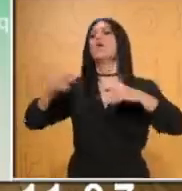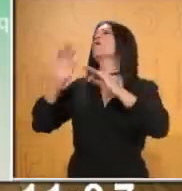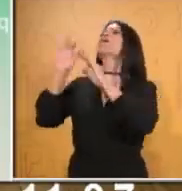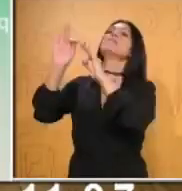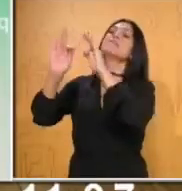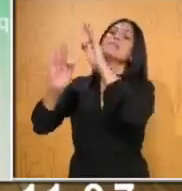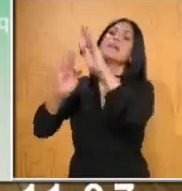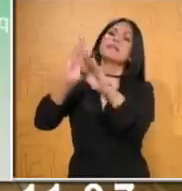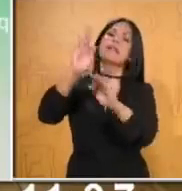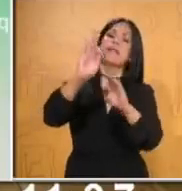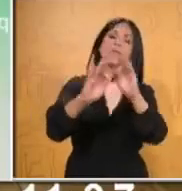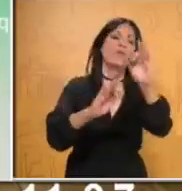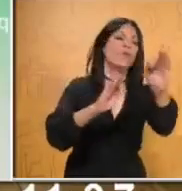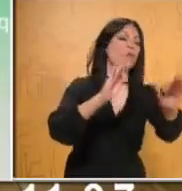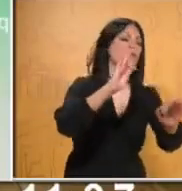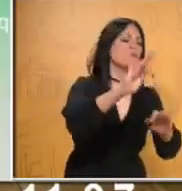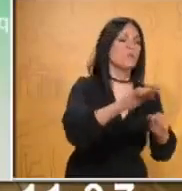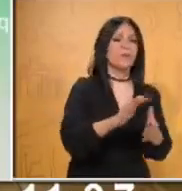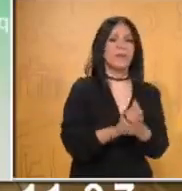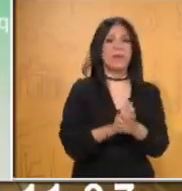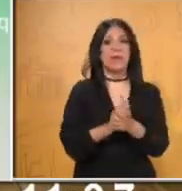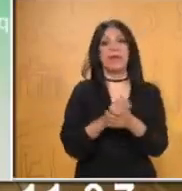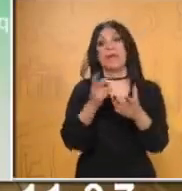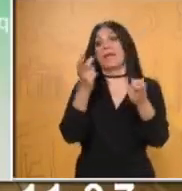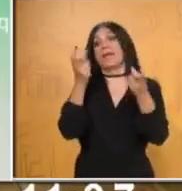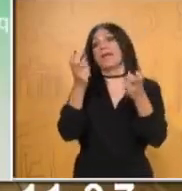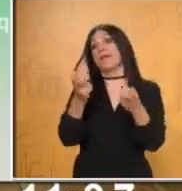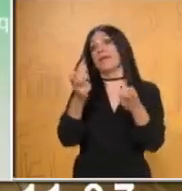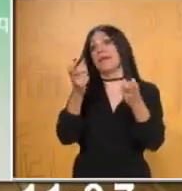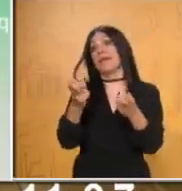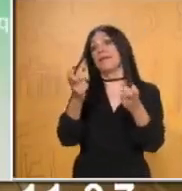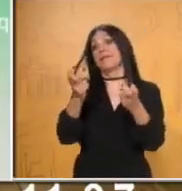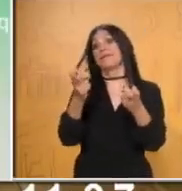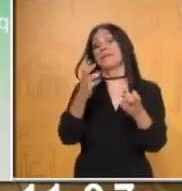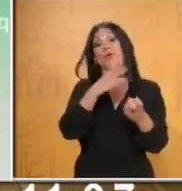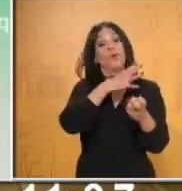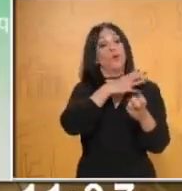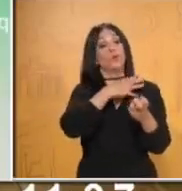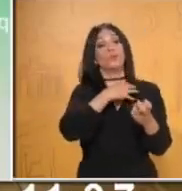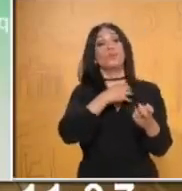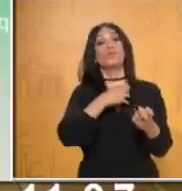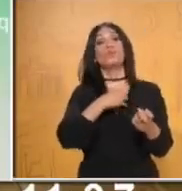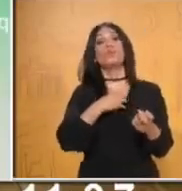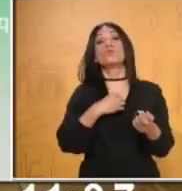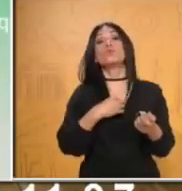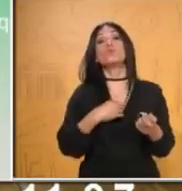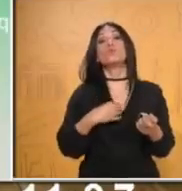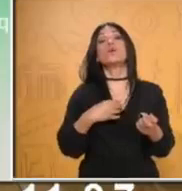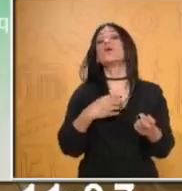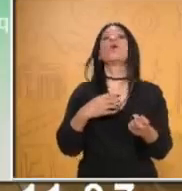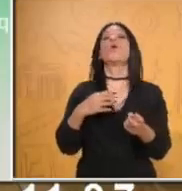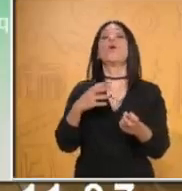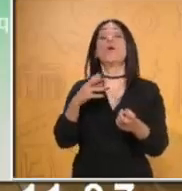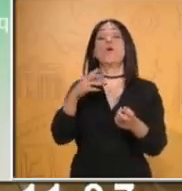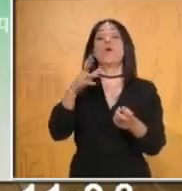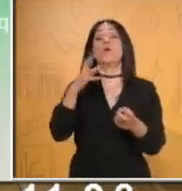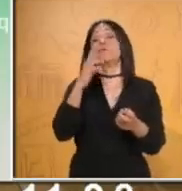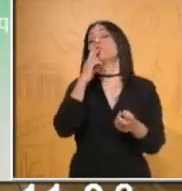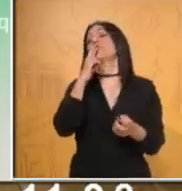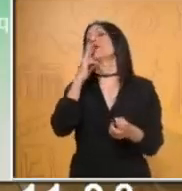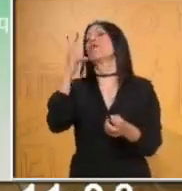gran aumento de sueldo, lo que permitirá a su hijo Tim tener una mejor calidad de